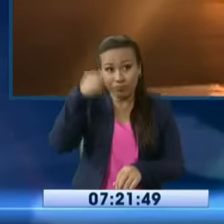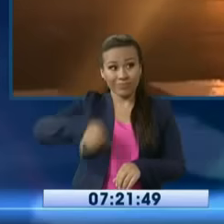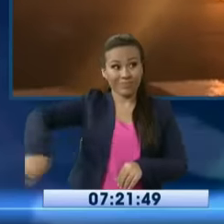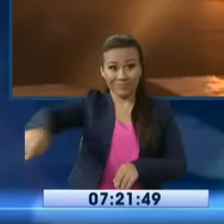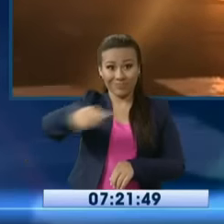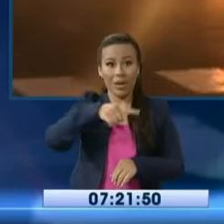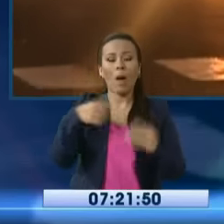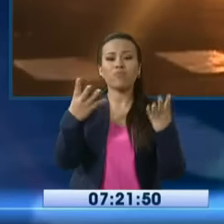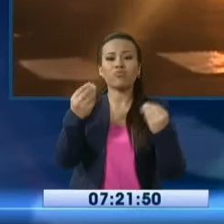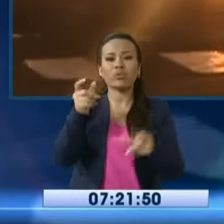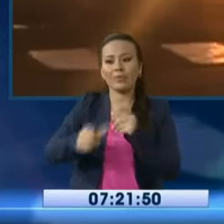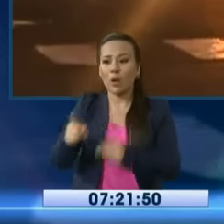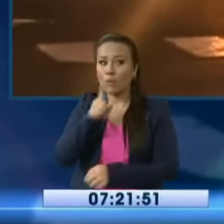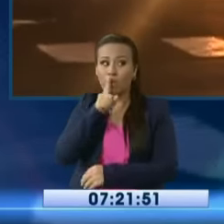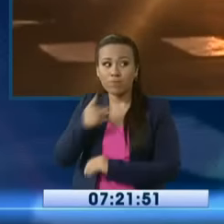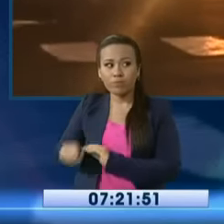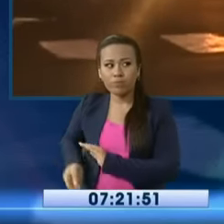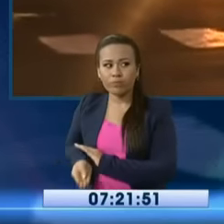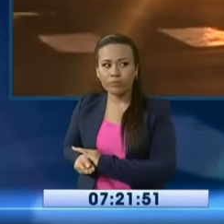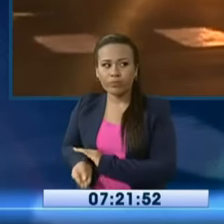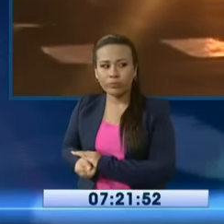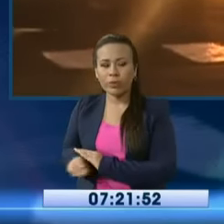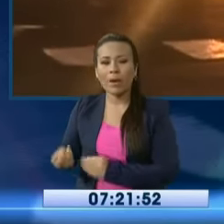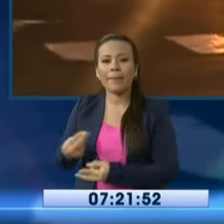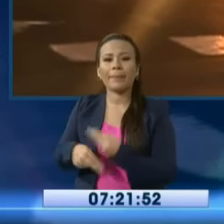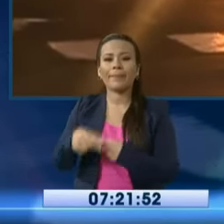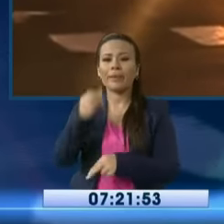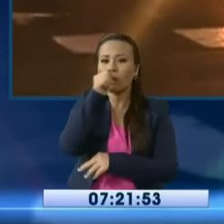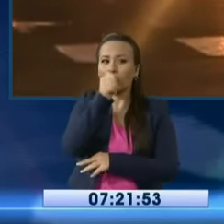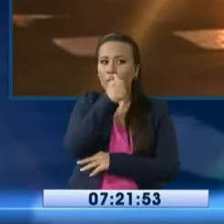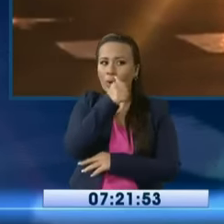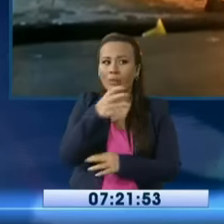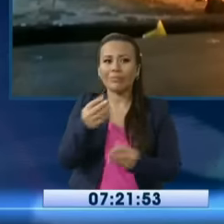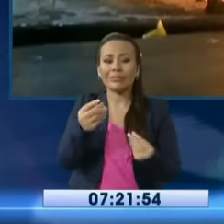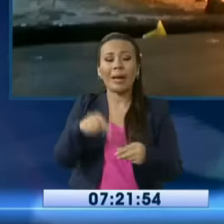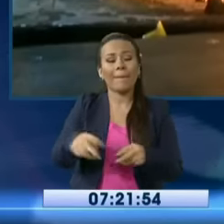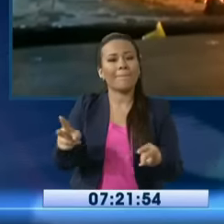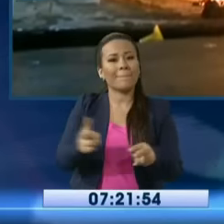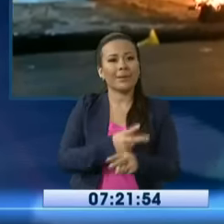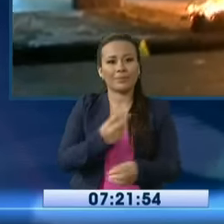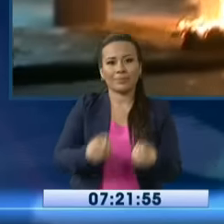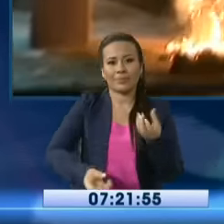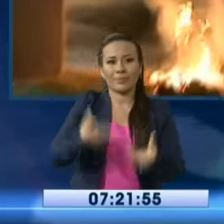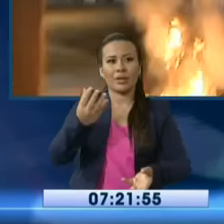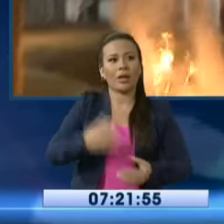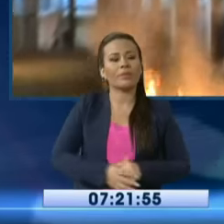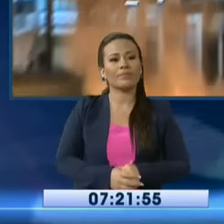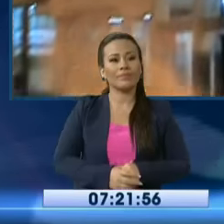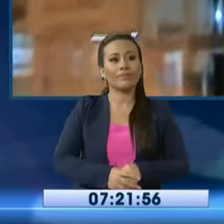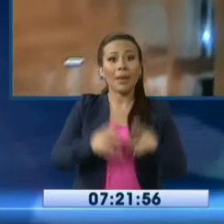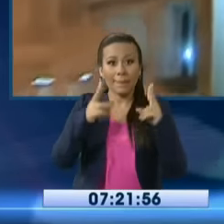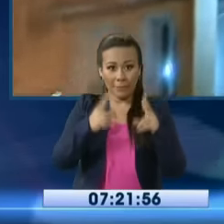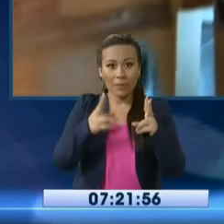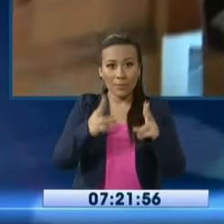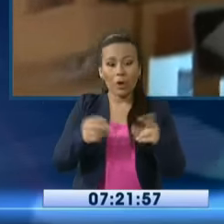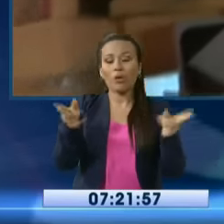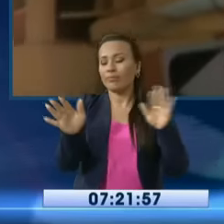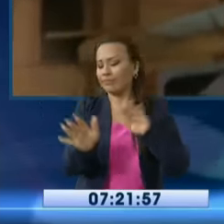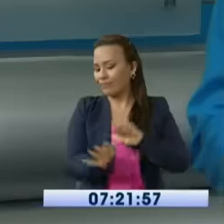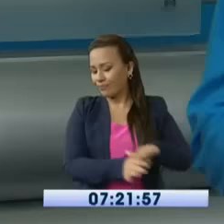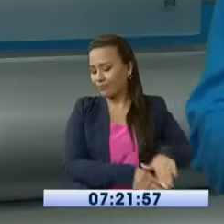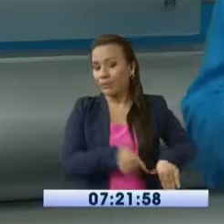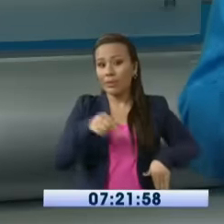droga, como los de esta madrugada que causaron este conato, claro, que afortunadamente no dio a mayores. Asimismo, esta madrugada la